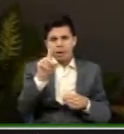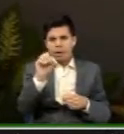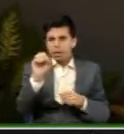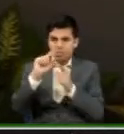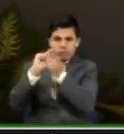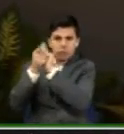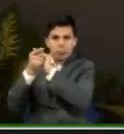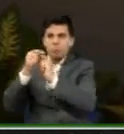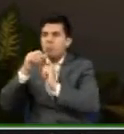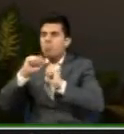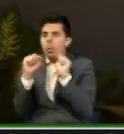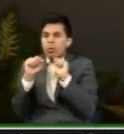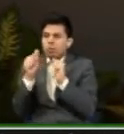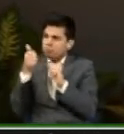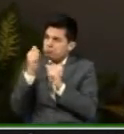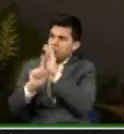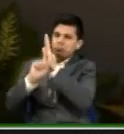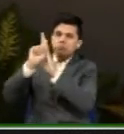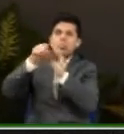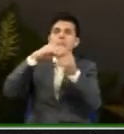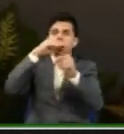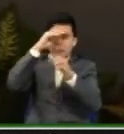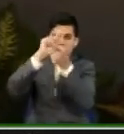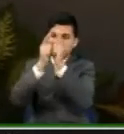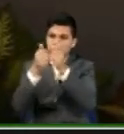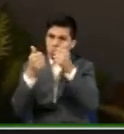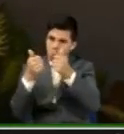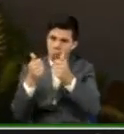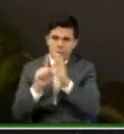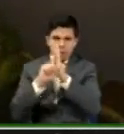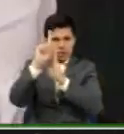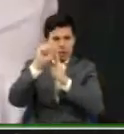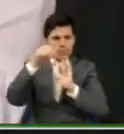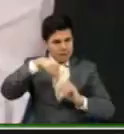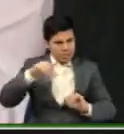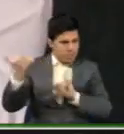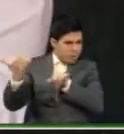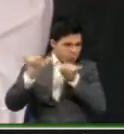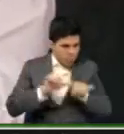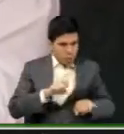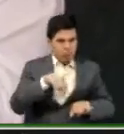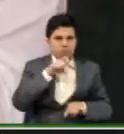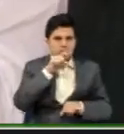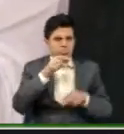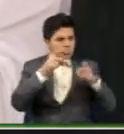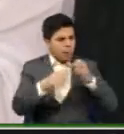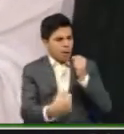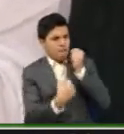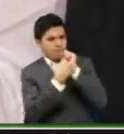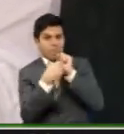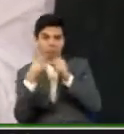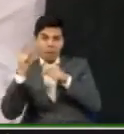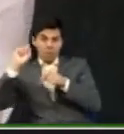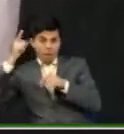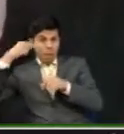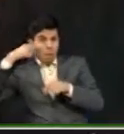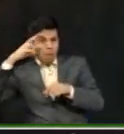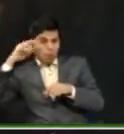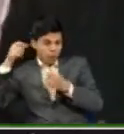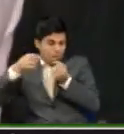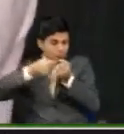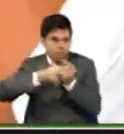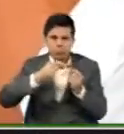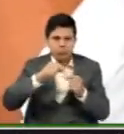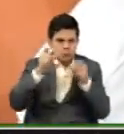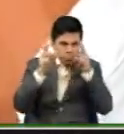transformaron Bogotá. Hoy queremos que pase eso en Bucaramanga, tener un candidato de opinión que llegue con el respaldo de la gente y no de las maquinarias. Con Jaime Vargas